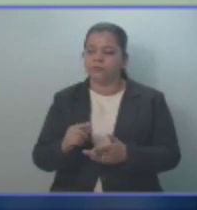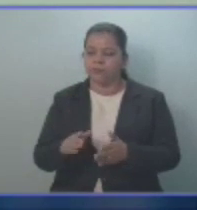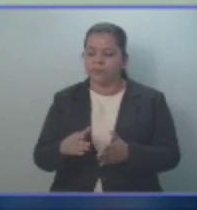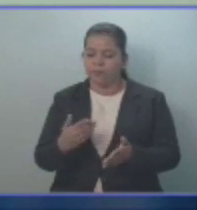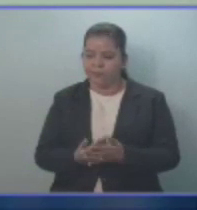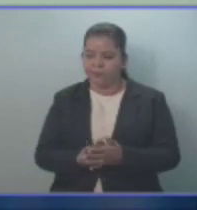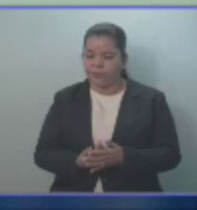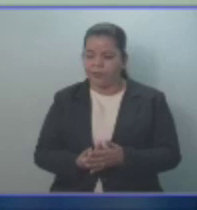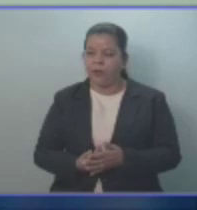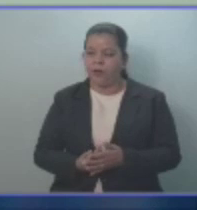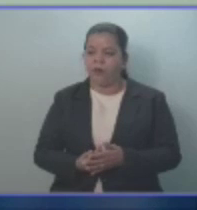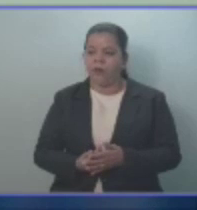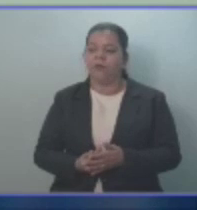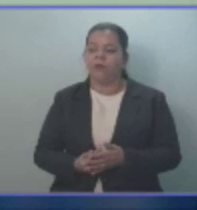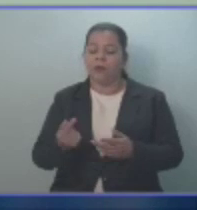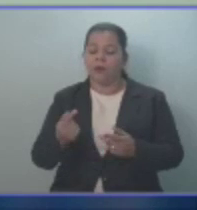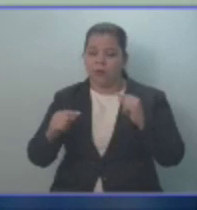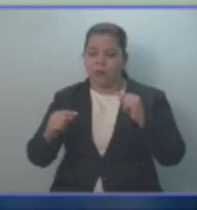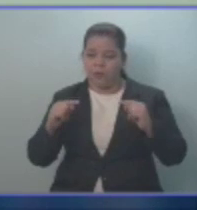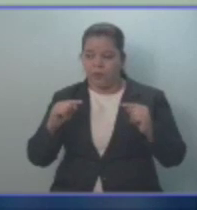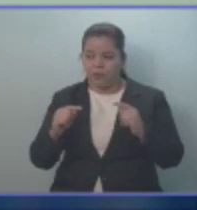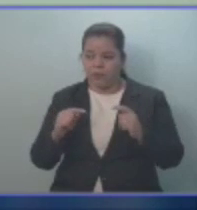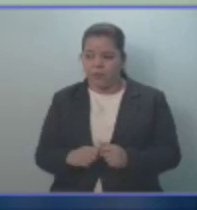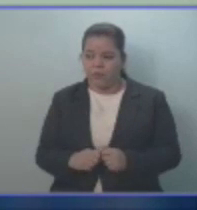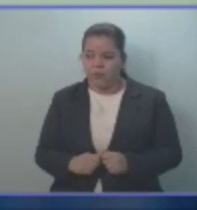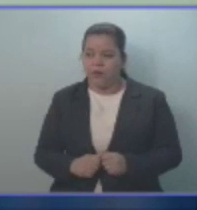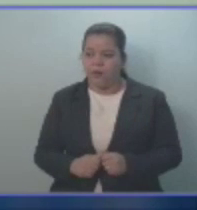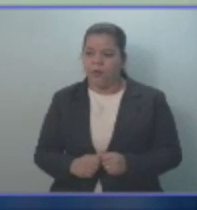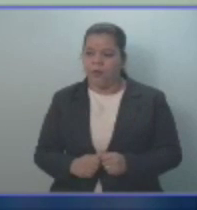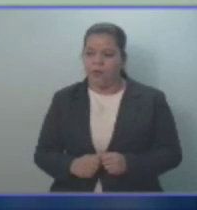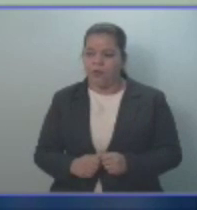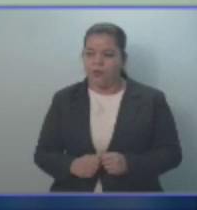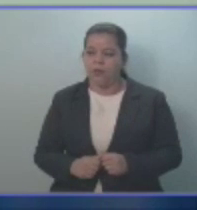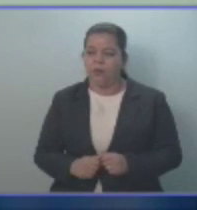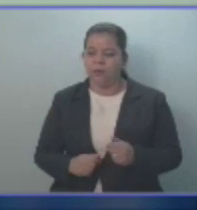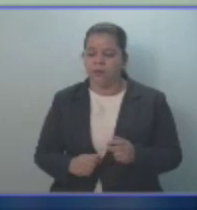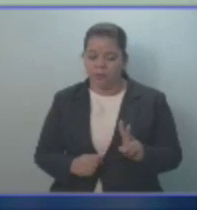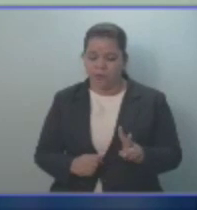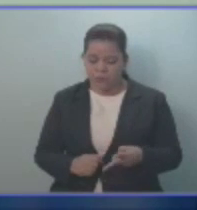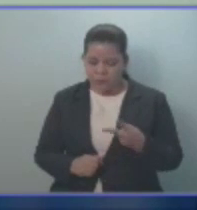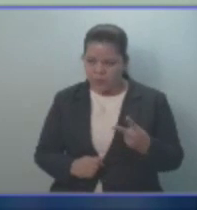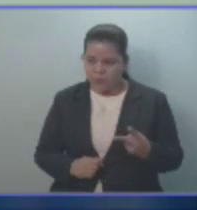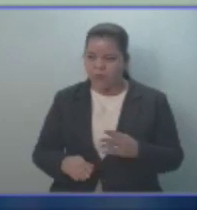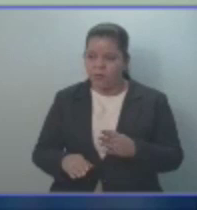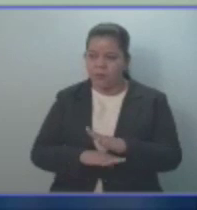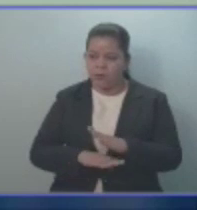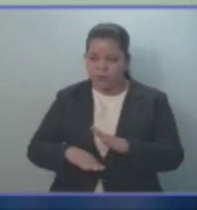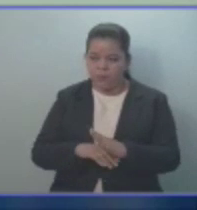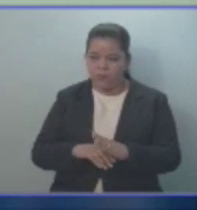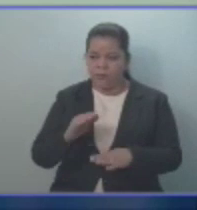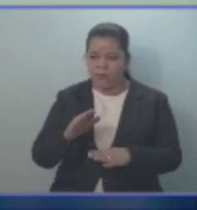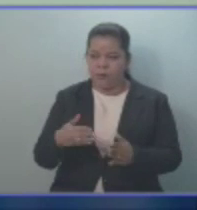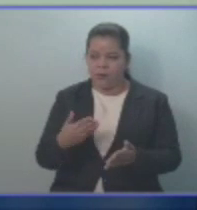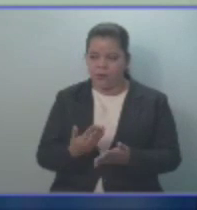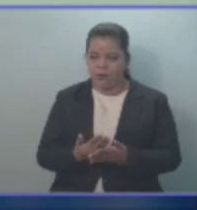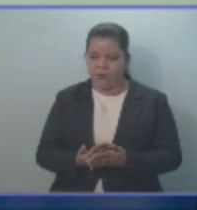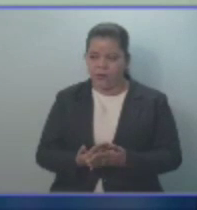autoridades locales de una parte. 2. Asimismo, de conformidad con el